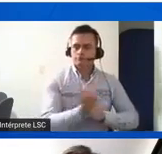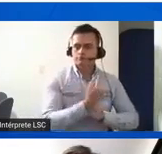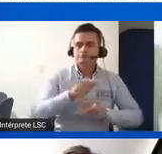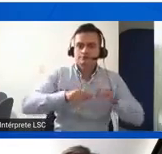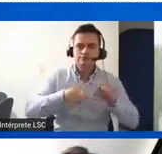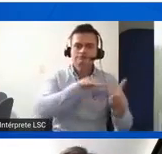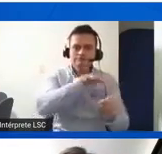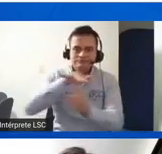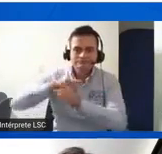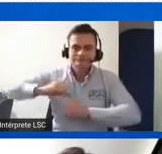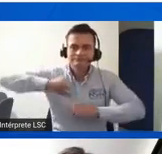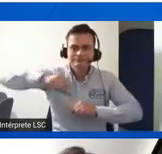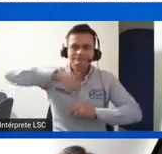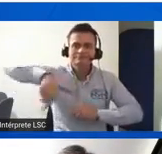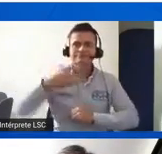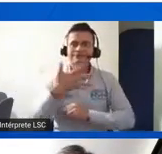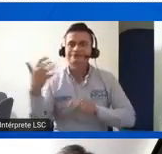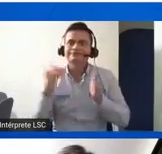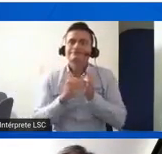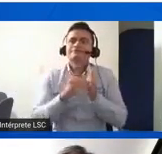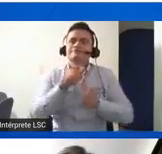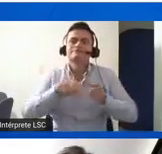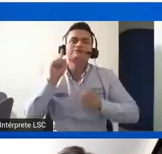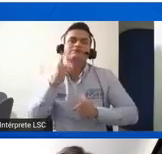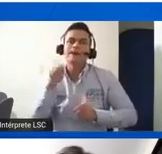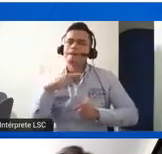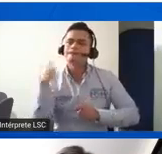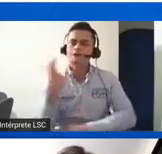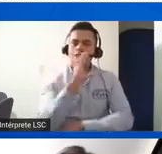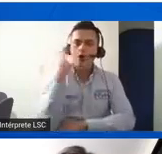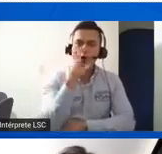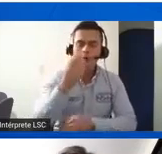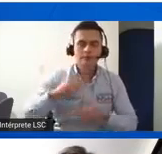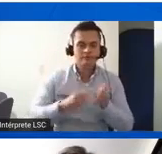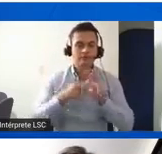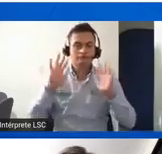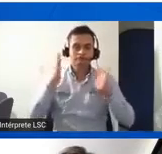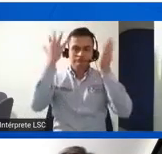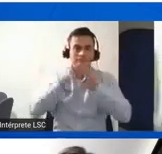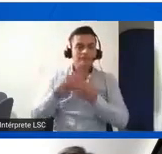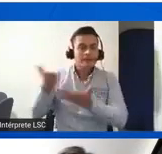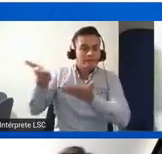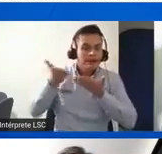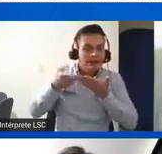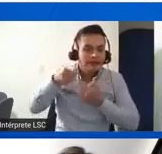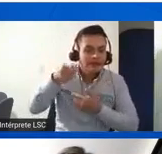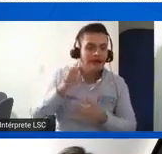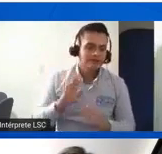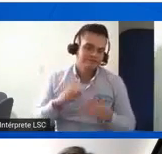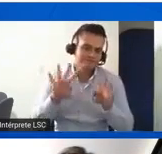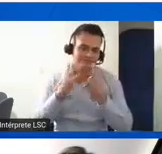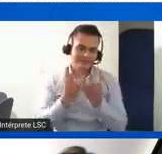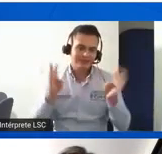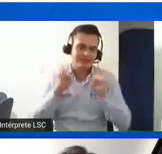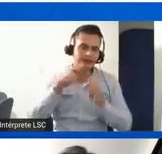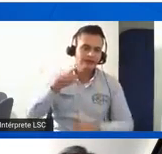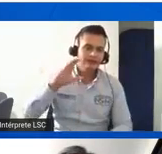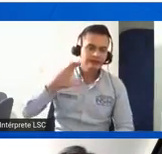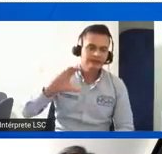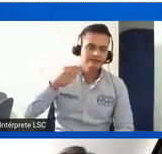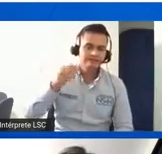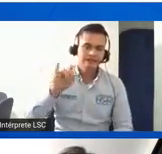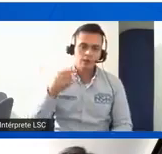más de 500.000 personas sordas que hay en Colombia. Le doy la bienvenida a la senadora Chagüí, bienvenida a este espacio y muchas gracias